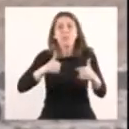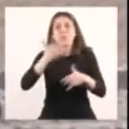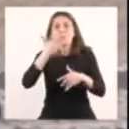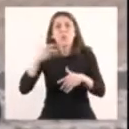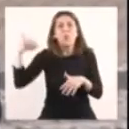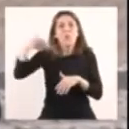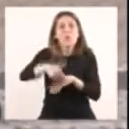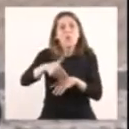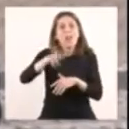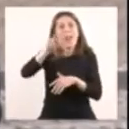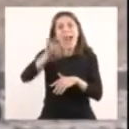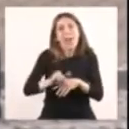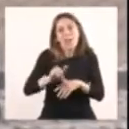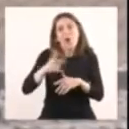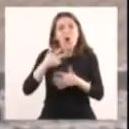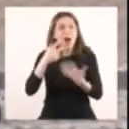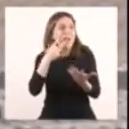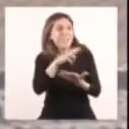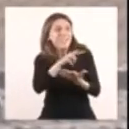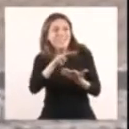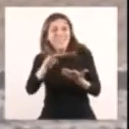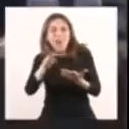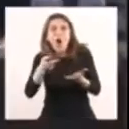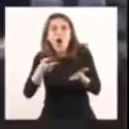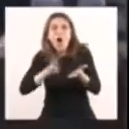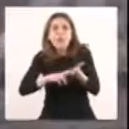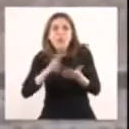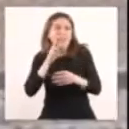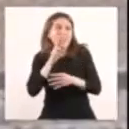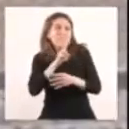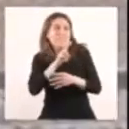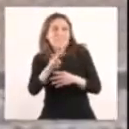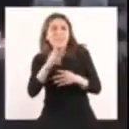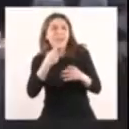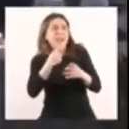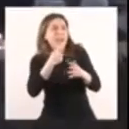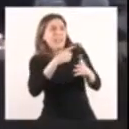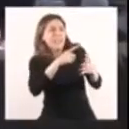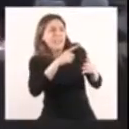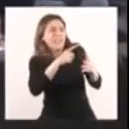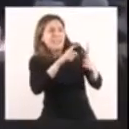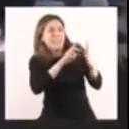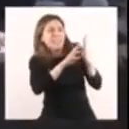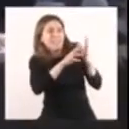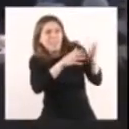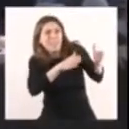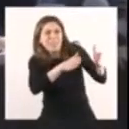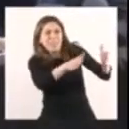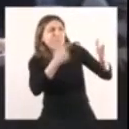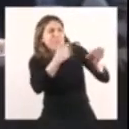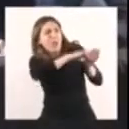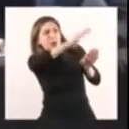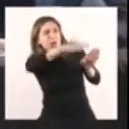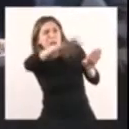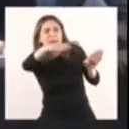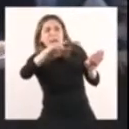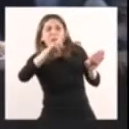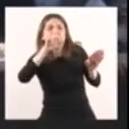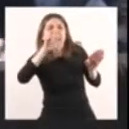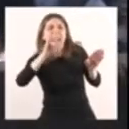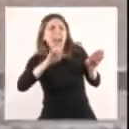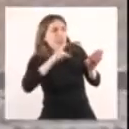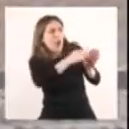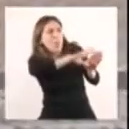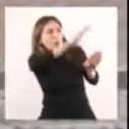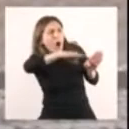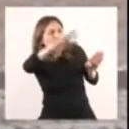Rioja, me gusta volver a mirar la cadena del Velasco, esta zona precordillerana, estas